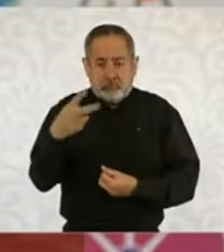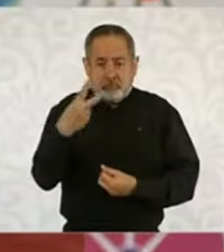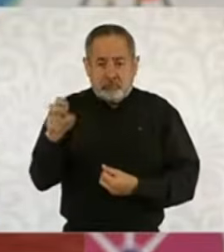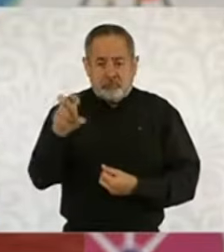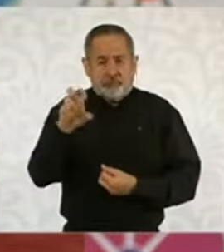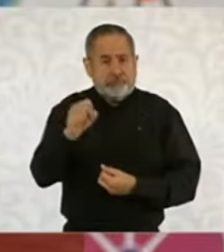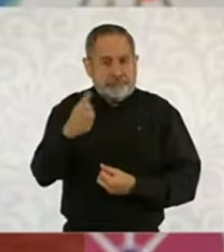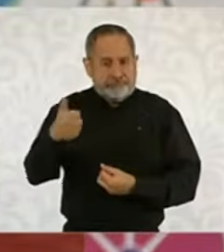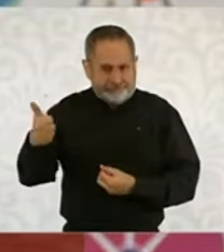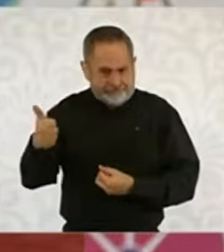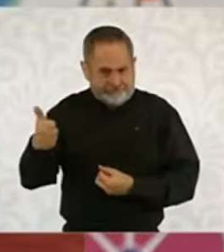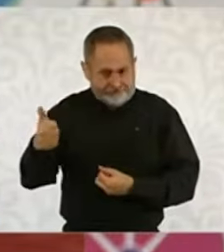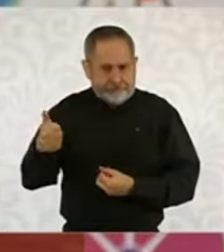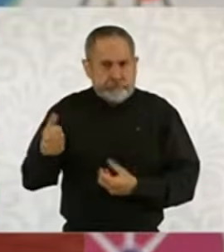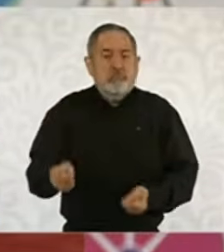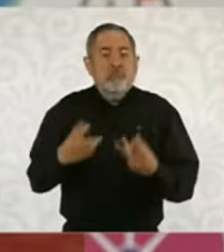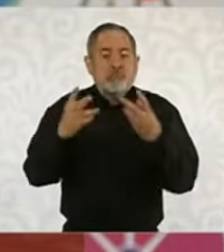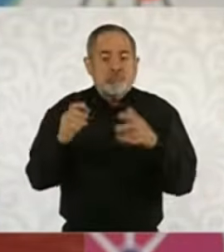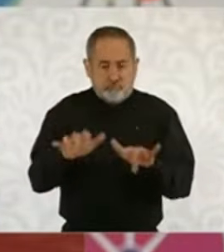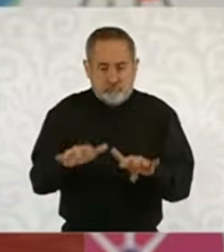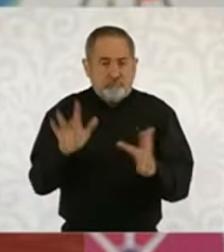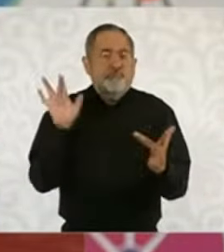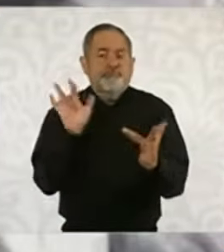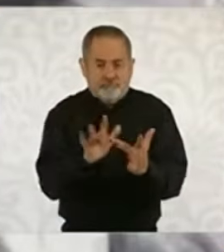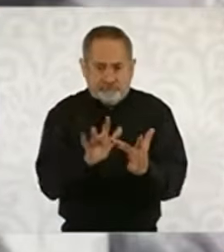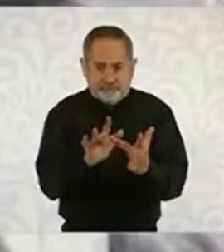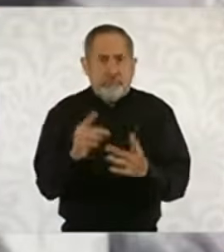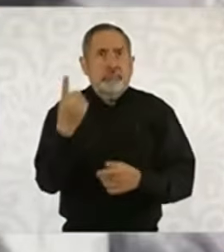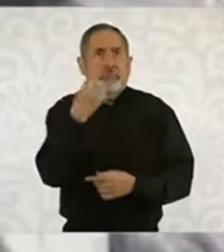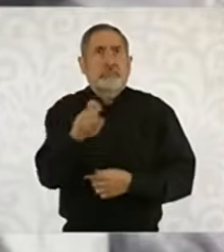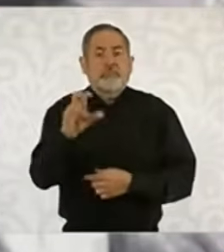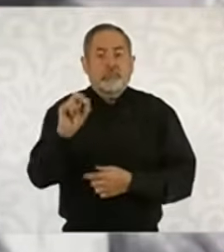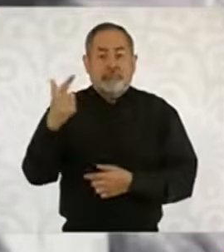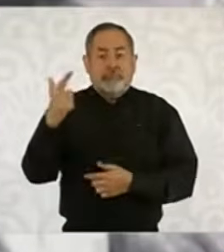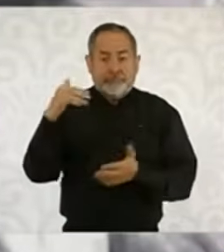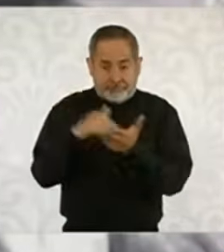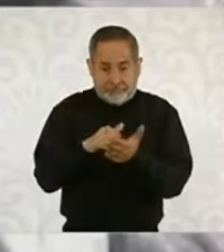109,266 jóvenes, de los cuales se presentaron